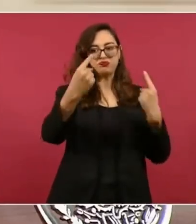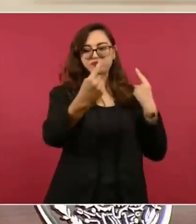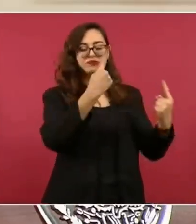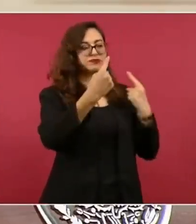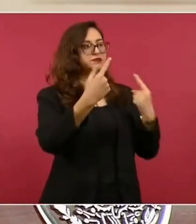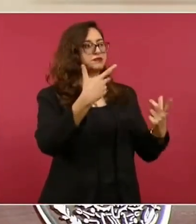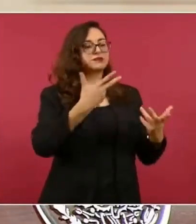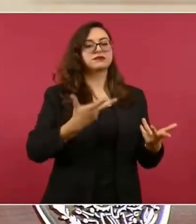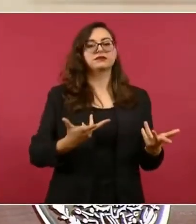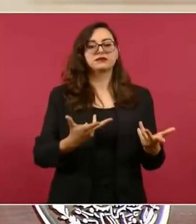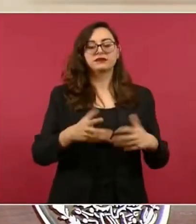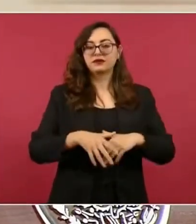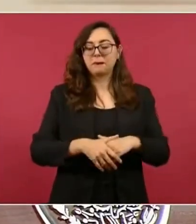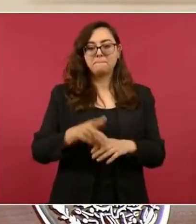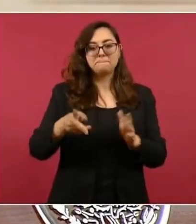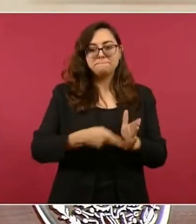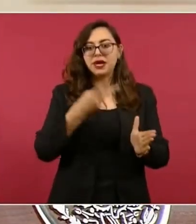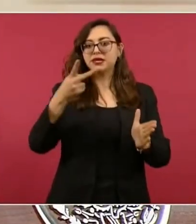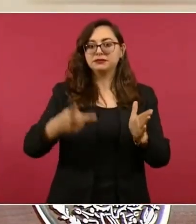trampearme.